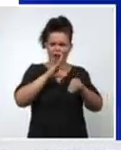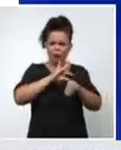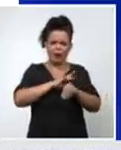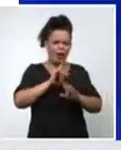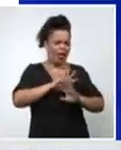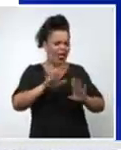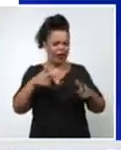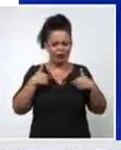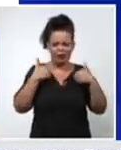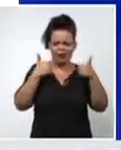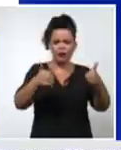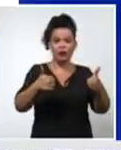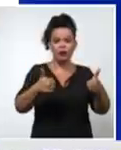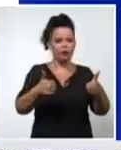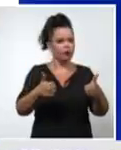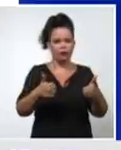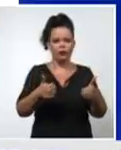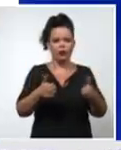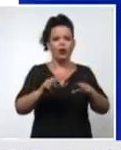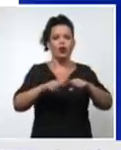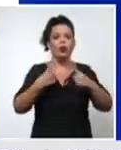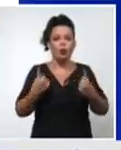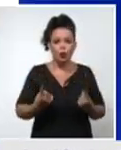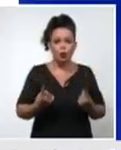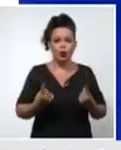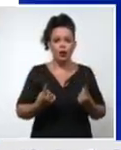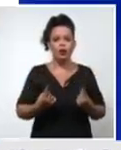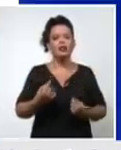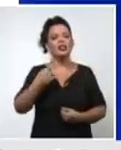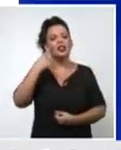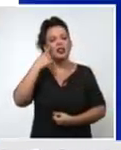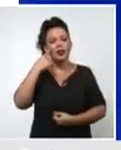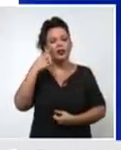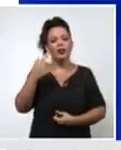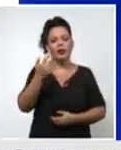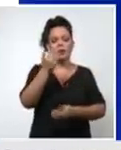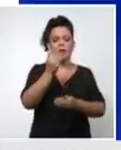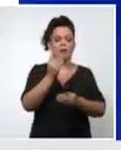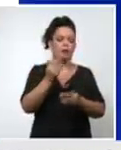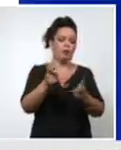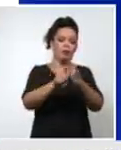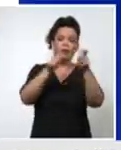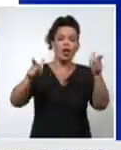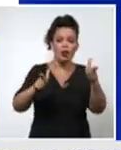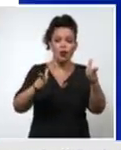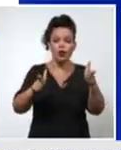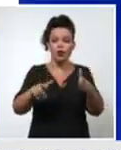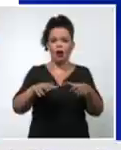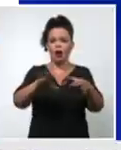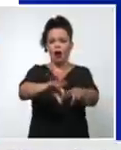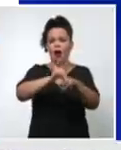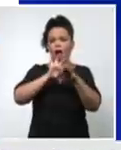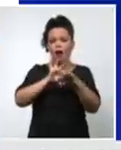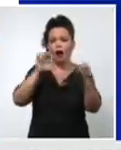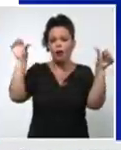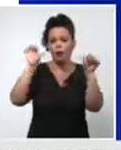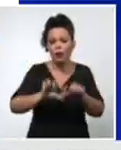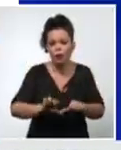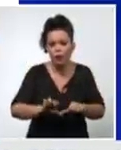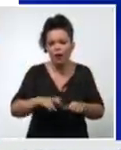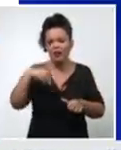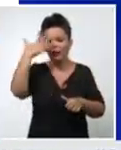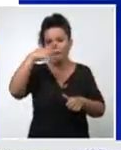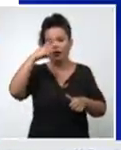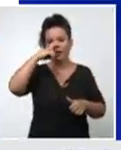COVID-19 afecta principalmente a las personas mayores. Por eso hay fallecidos de todos